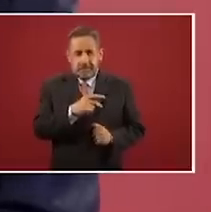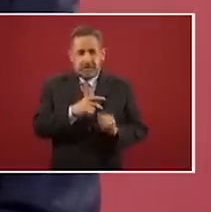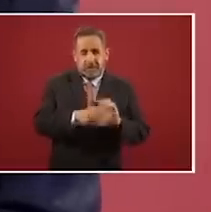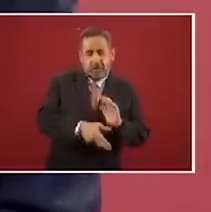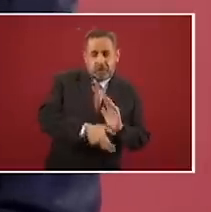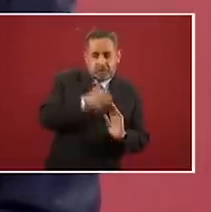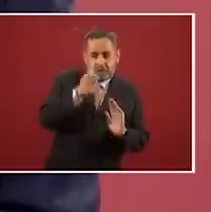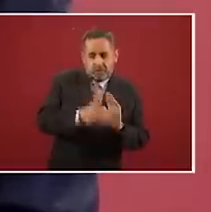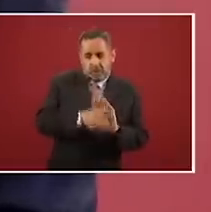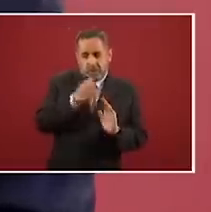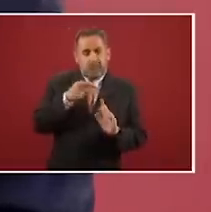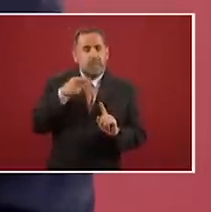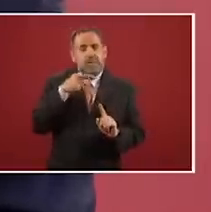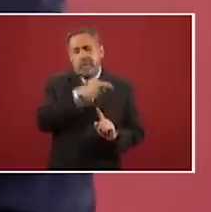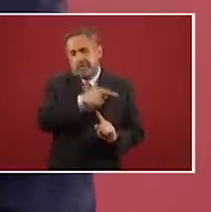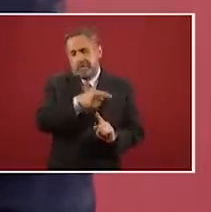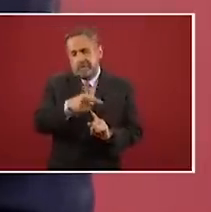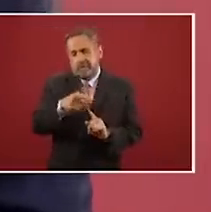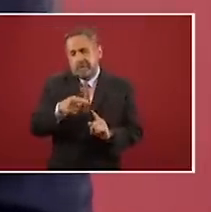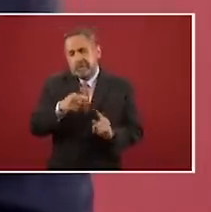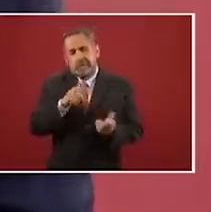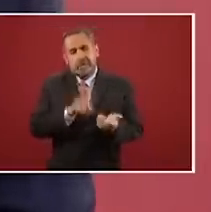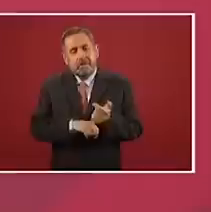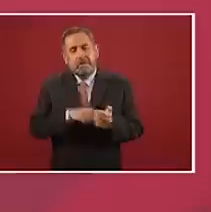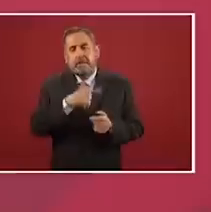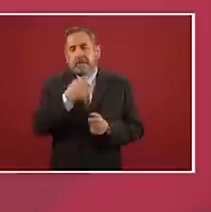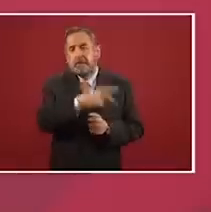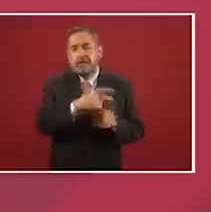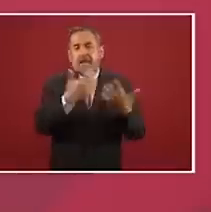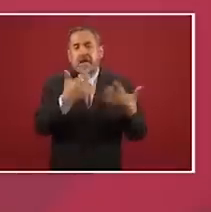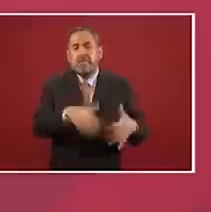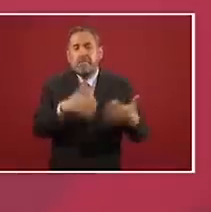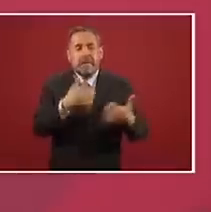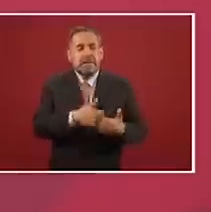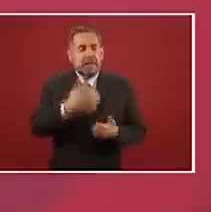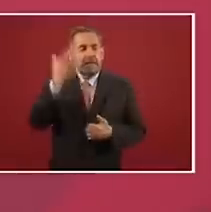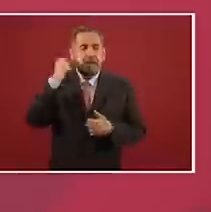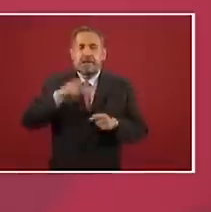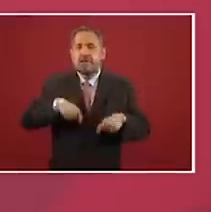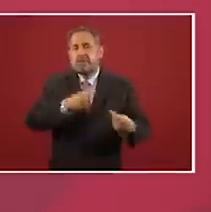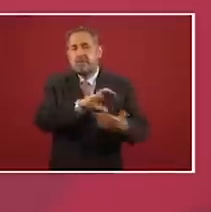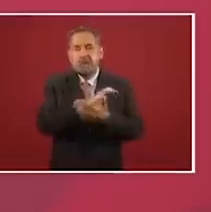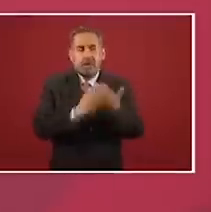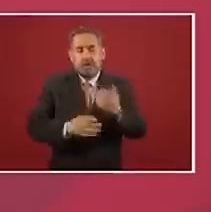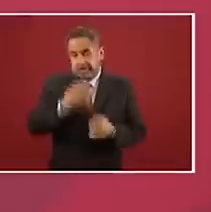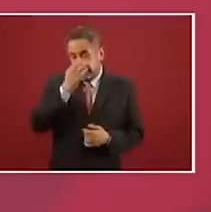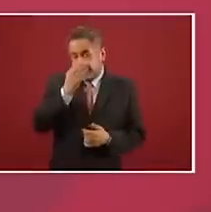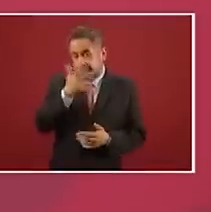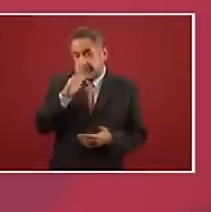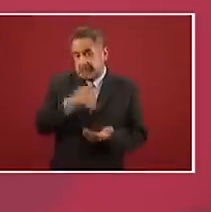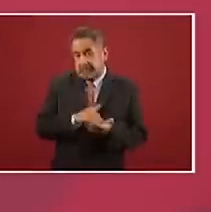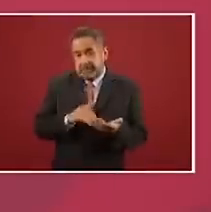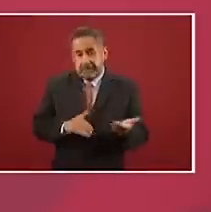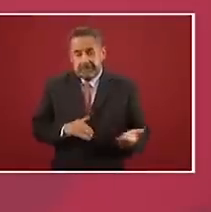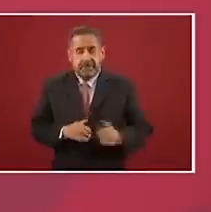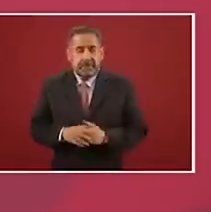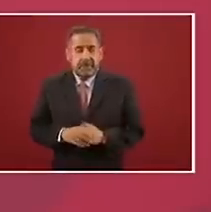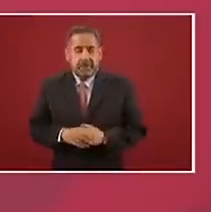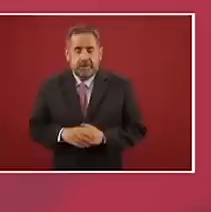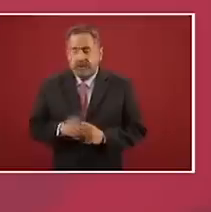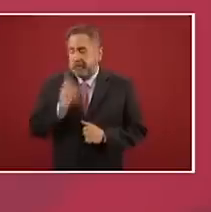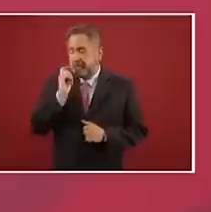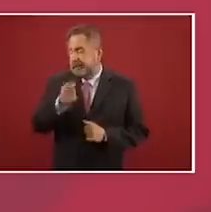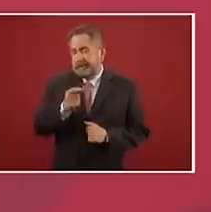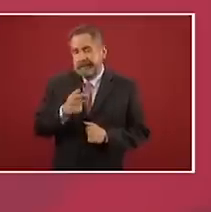extraídos por las empresas que recibieron los contratos. Fue un